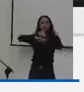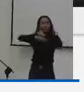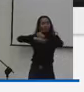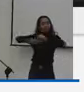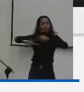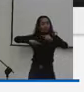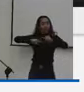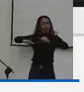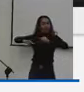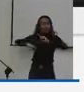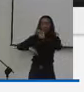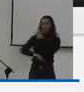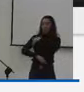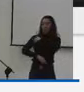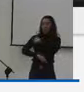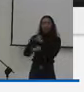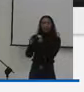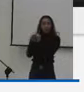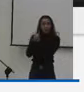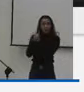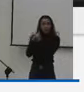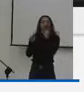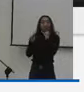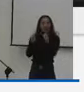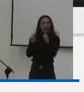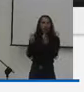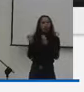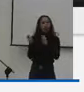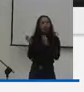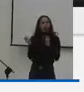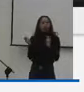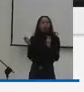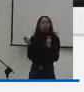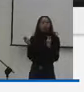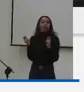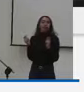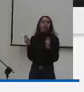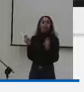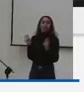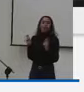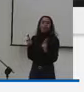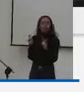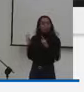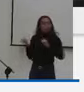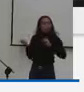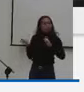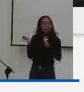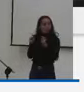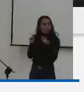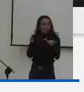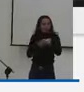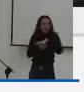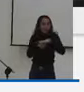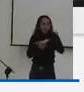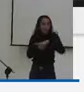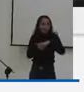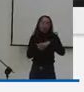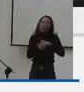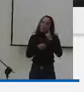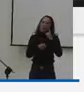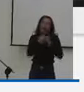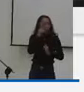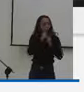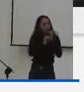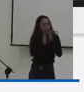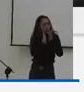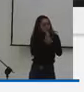el ministerio a través de actos administrativos ha venido regulando esta situación es importante manifestar que en